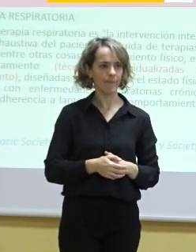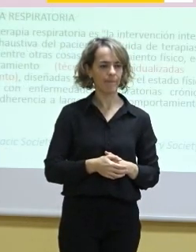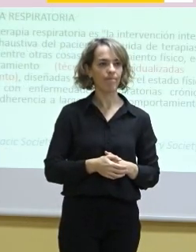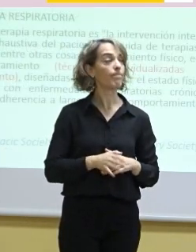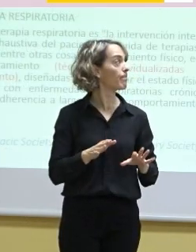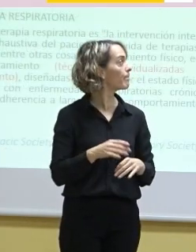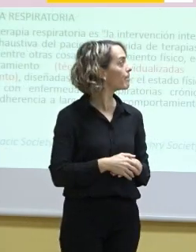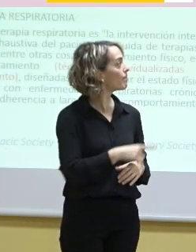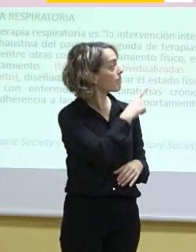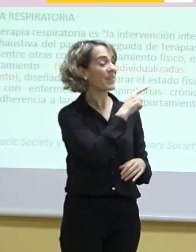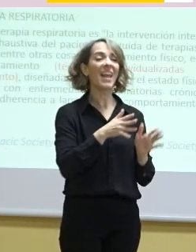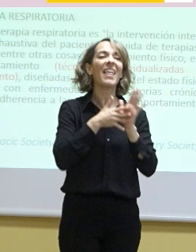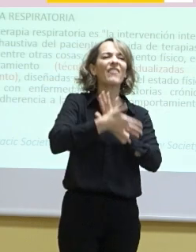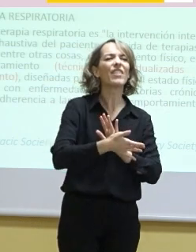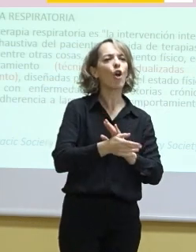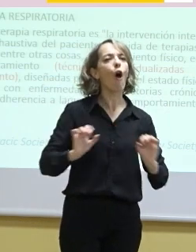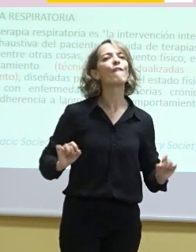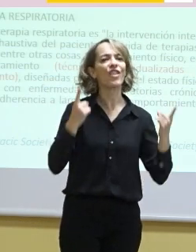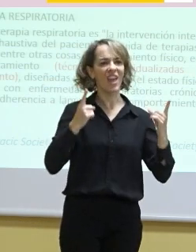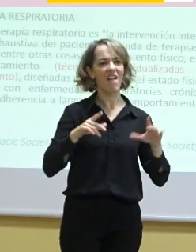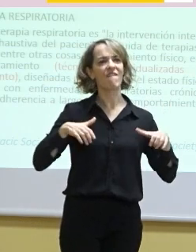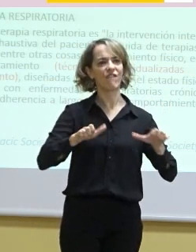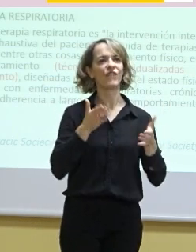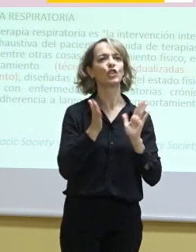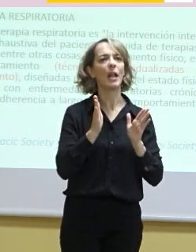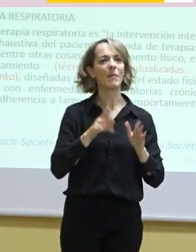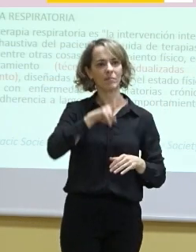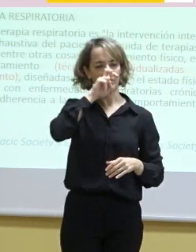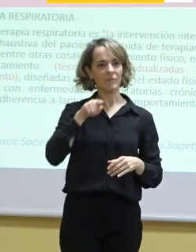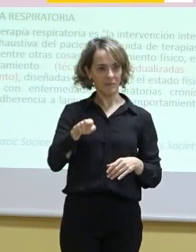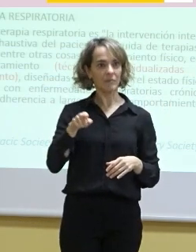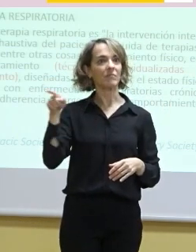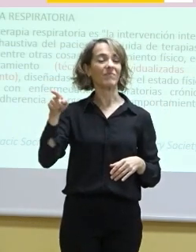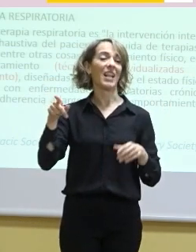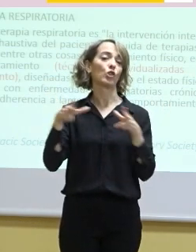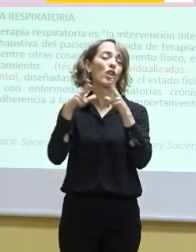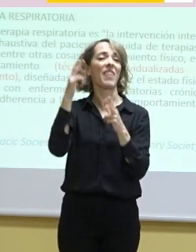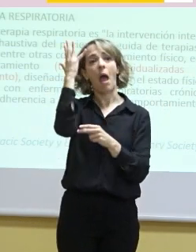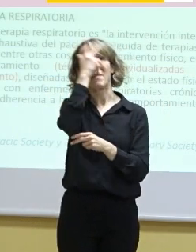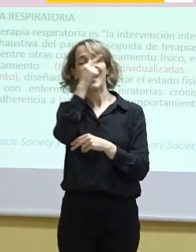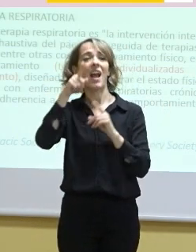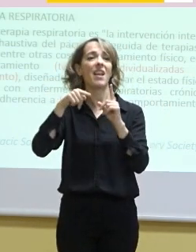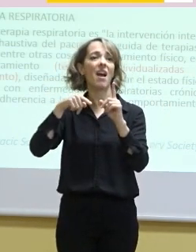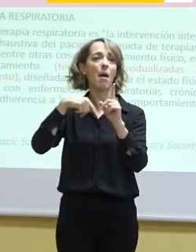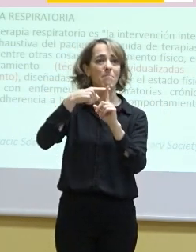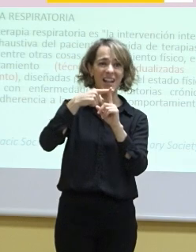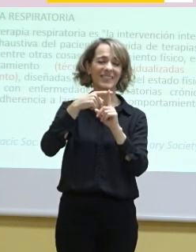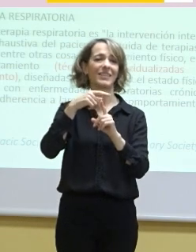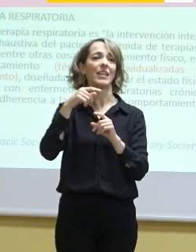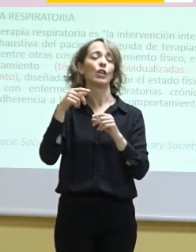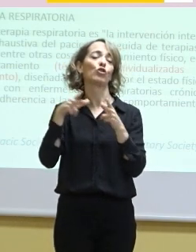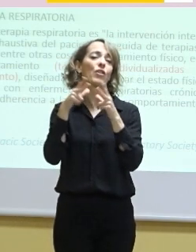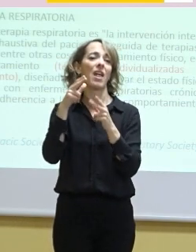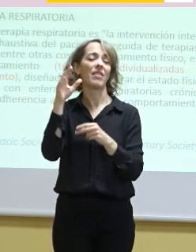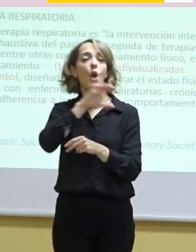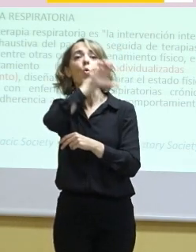Vale, esta es la definición oficial de fisioterapia respiratoria, es de la American Thoracic Society y de la European Respiratory Society. Lo que